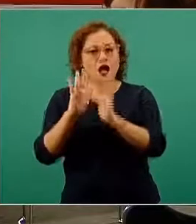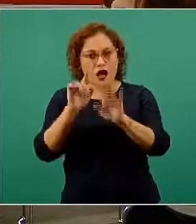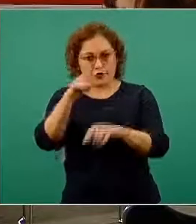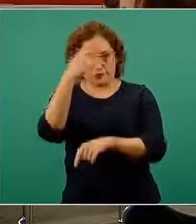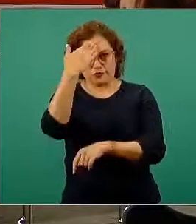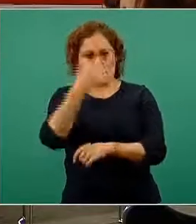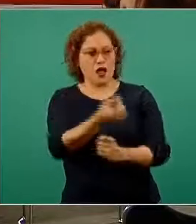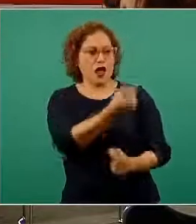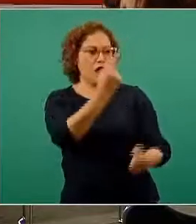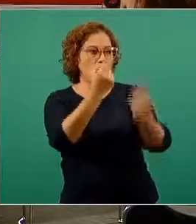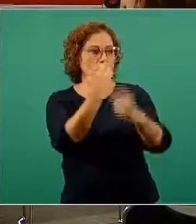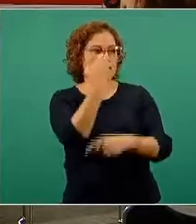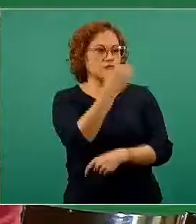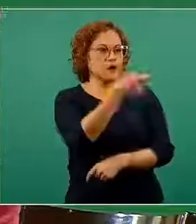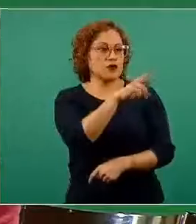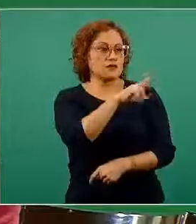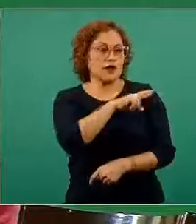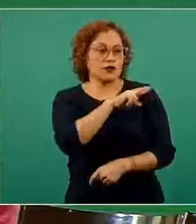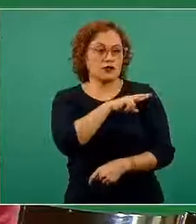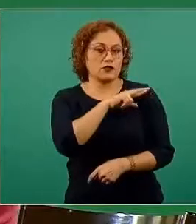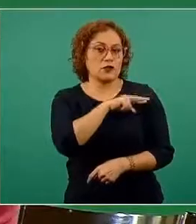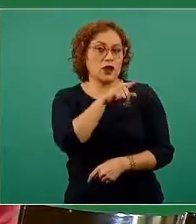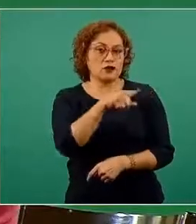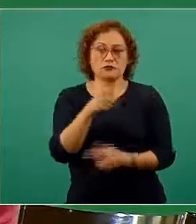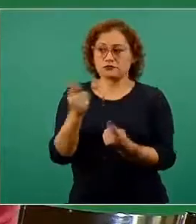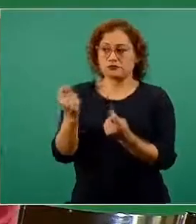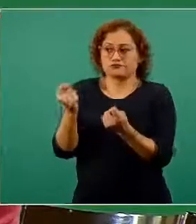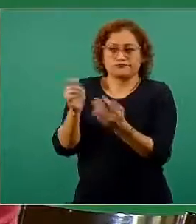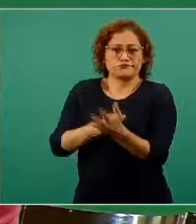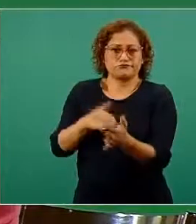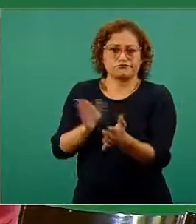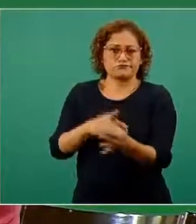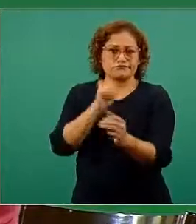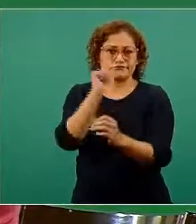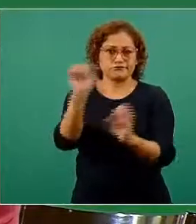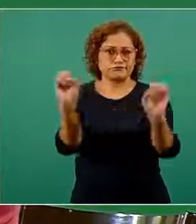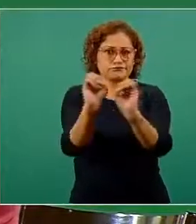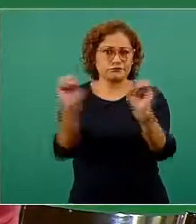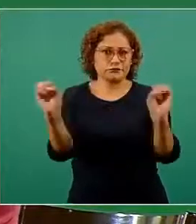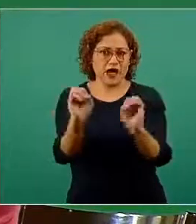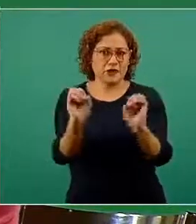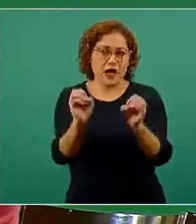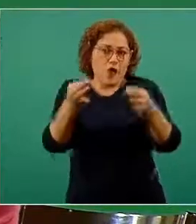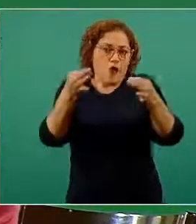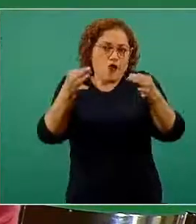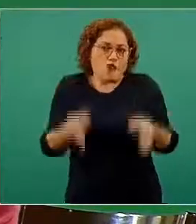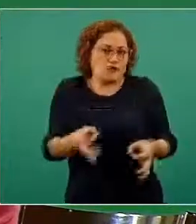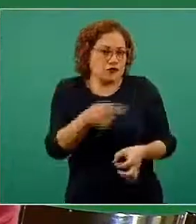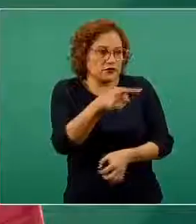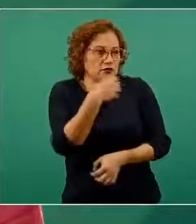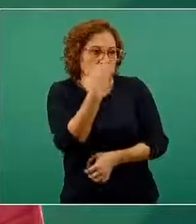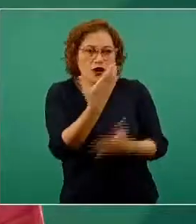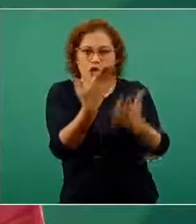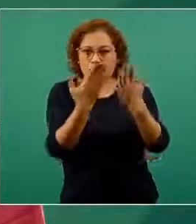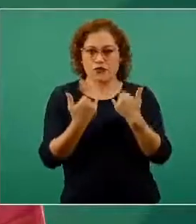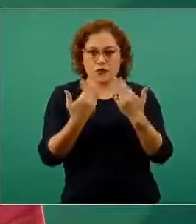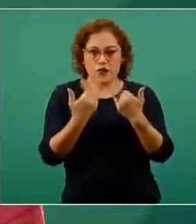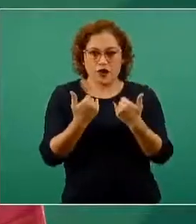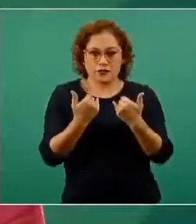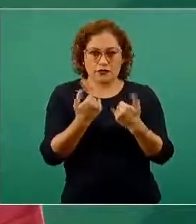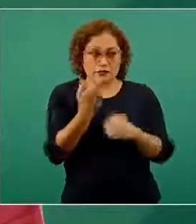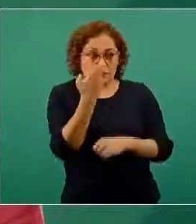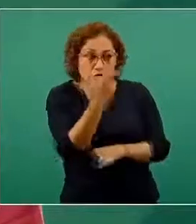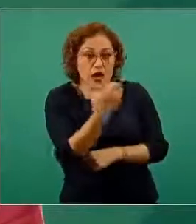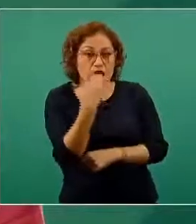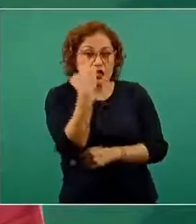y no obstante están abiertas e imparten clases, pero no tienen un reconocimiento de validez oficial. Estas